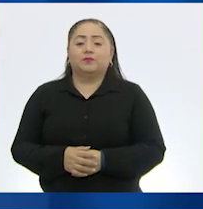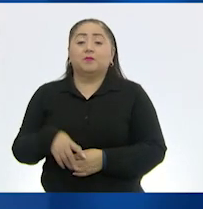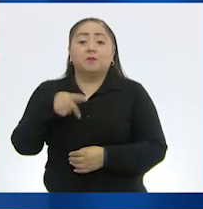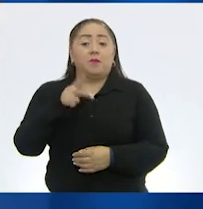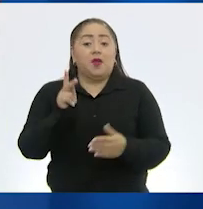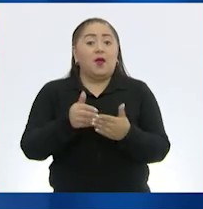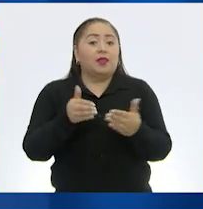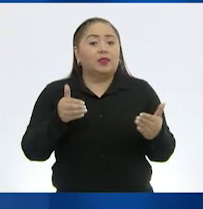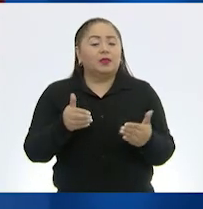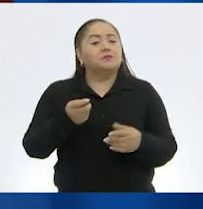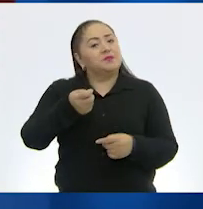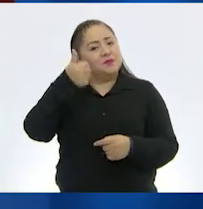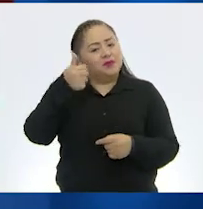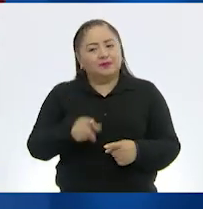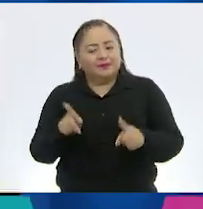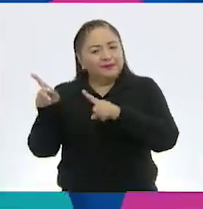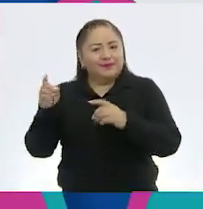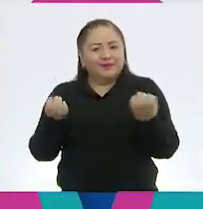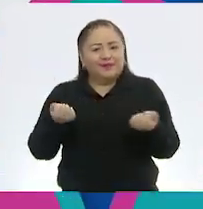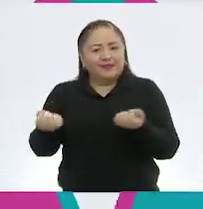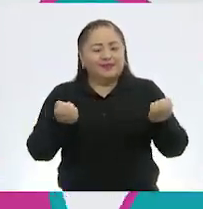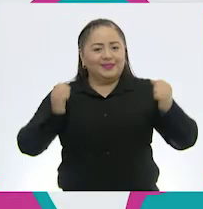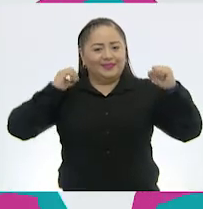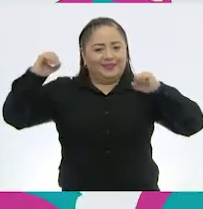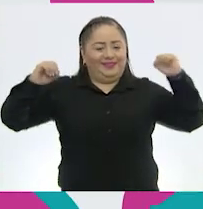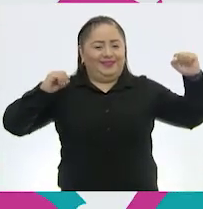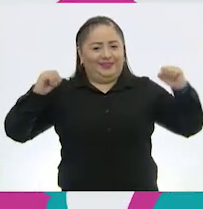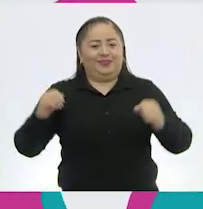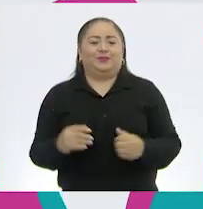Pero antes vamos a movernos un poco.